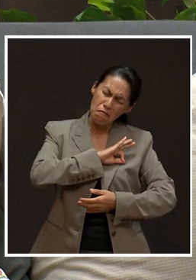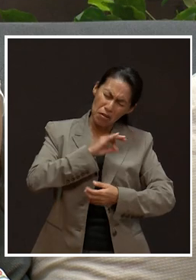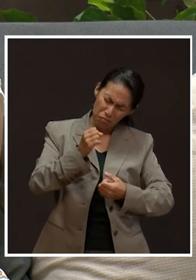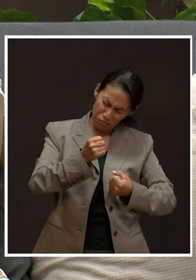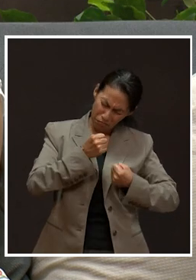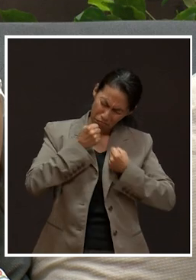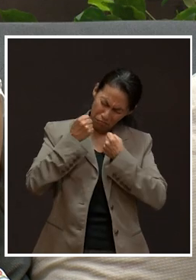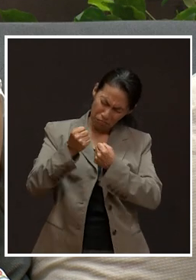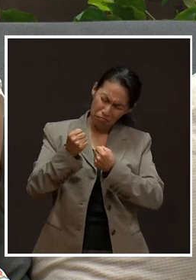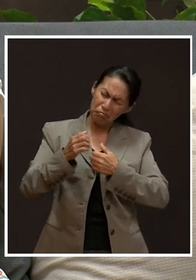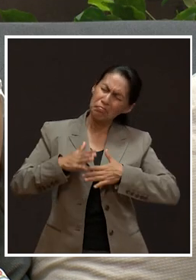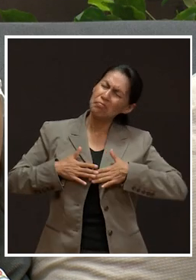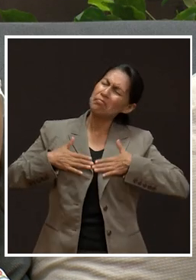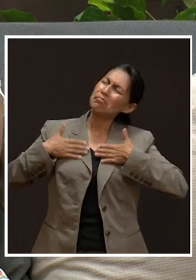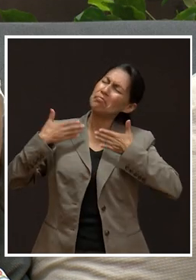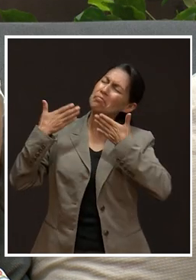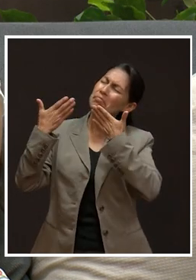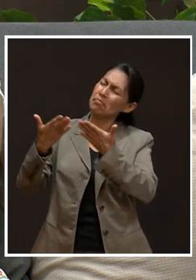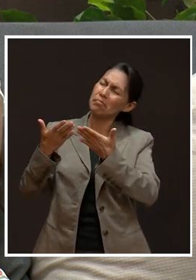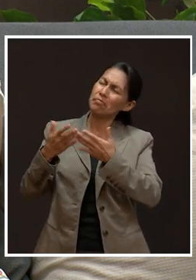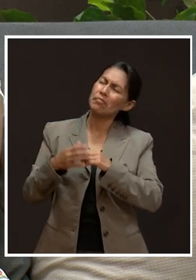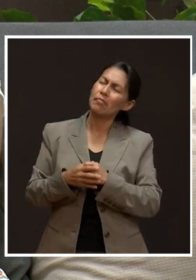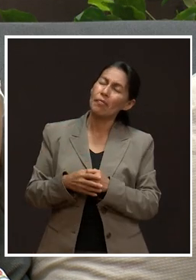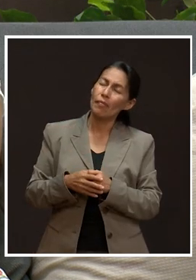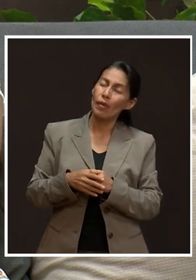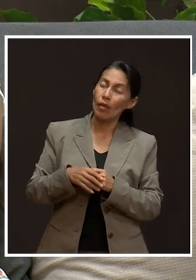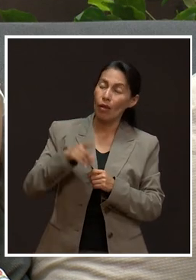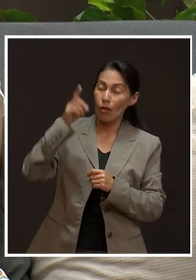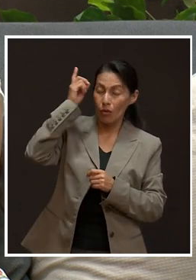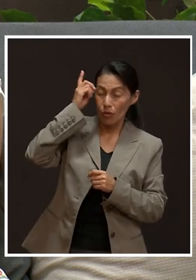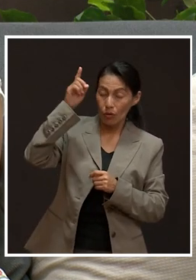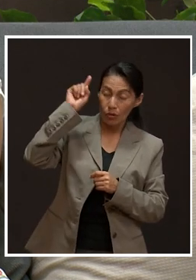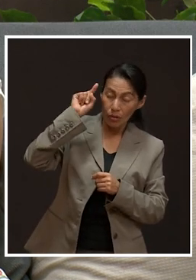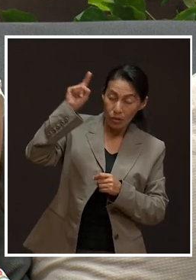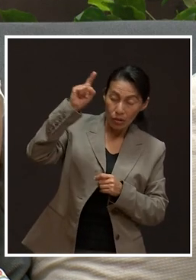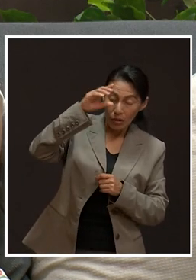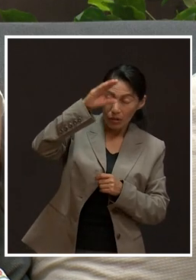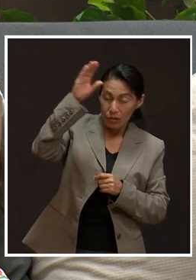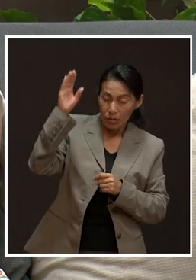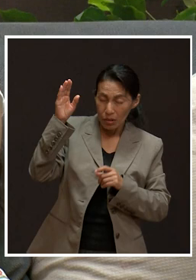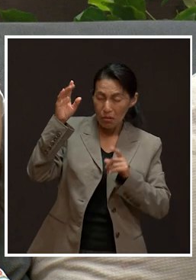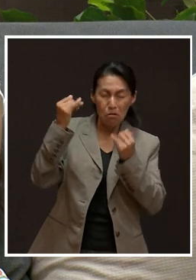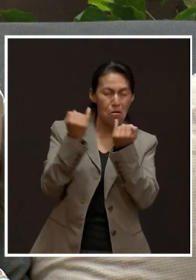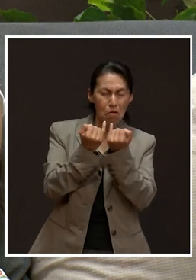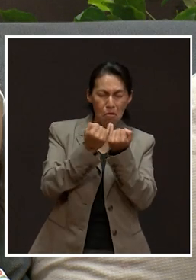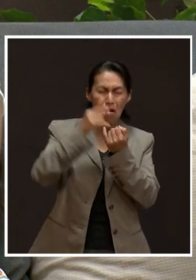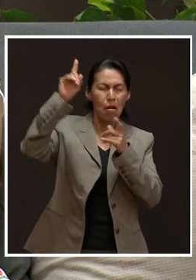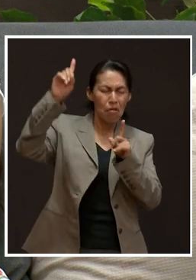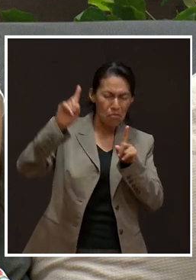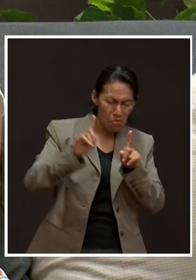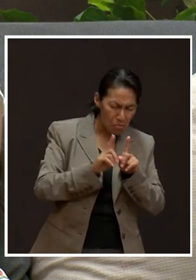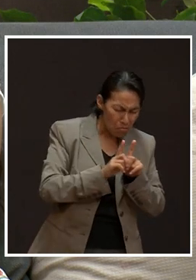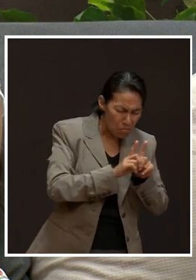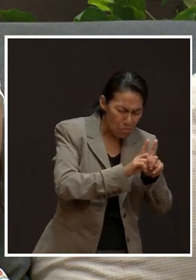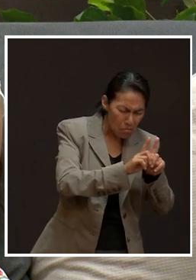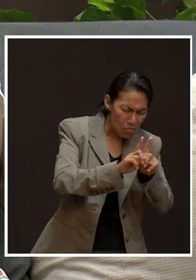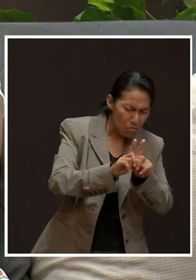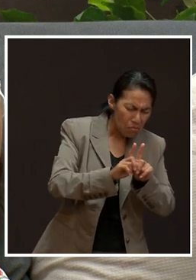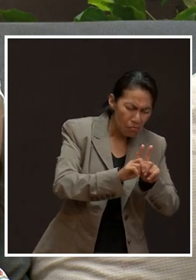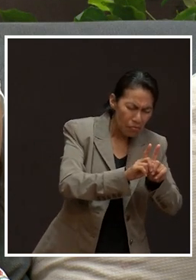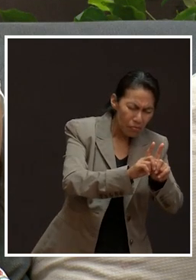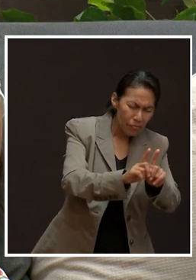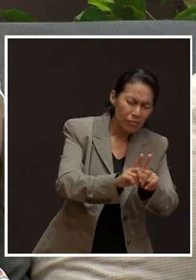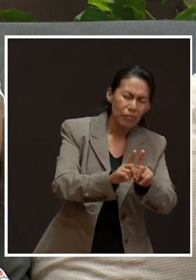caminos. Y ayúdanos a siempre tener, Señor, esa fe. Y esa seguridad de que hay un Dios que